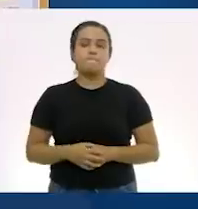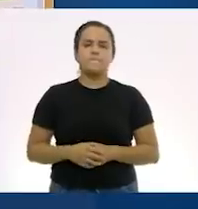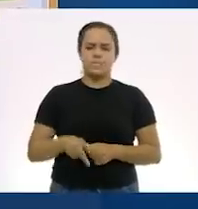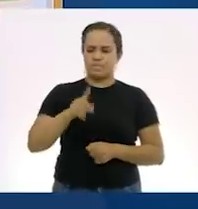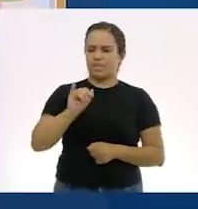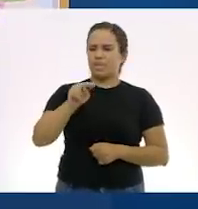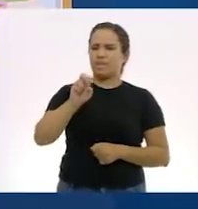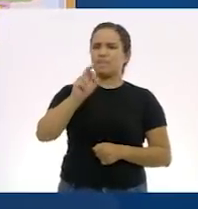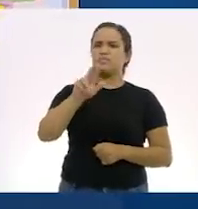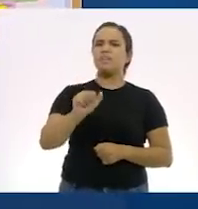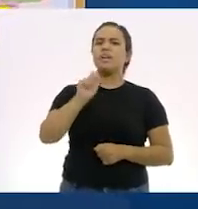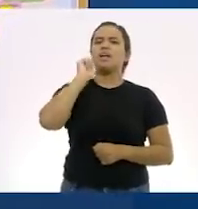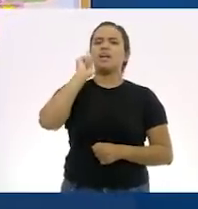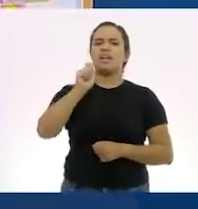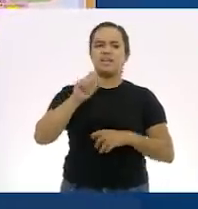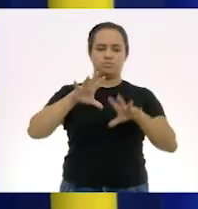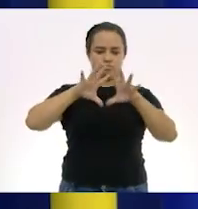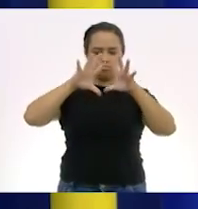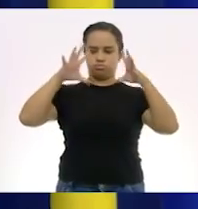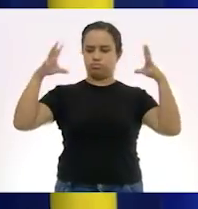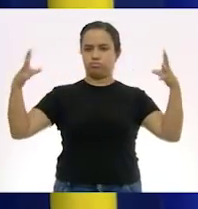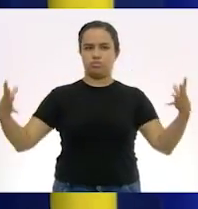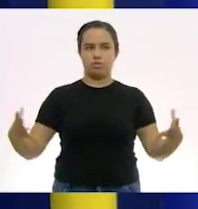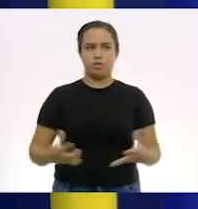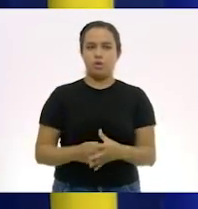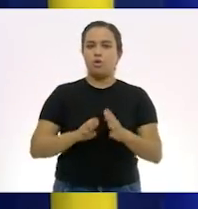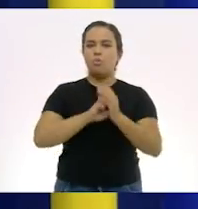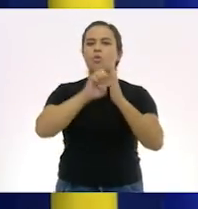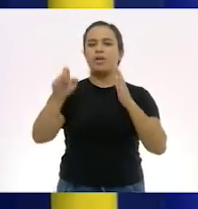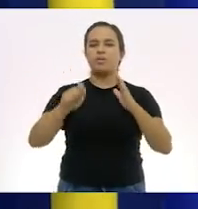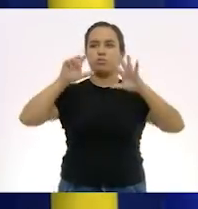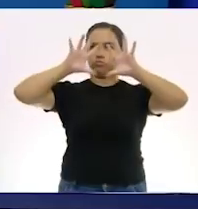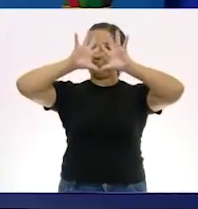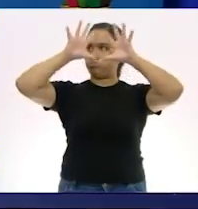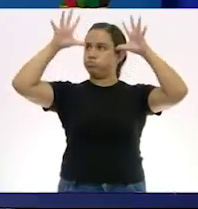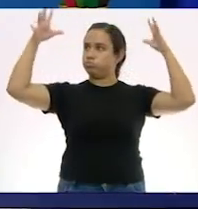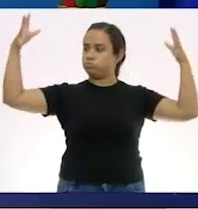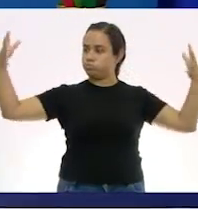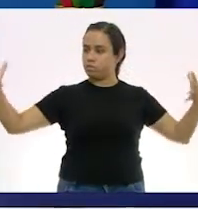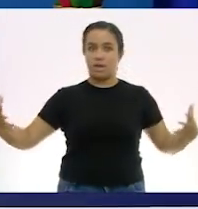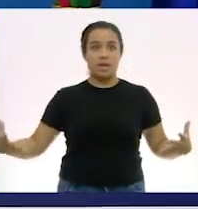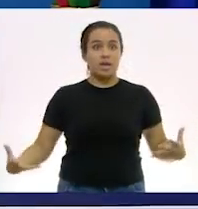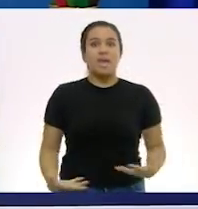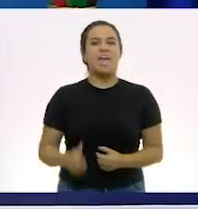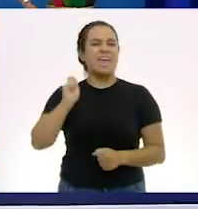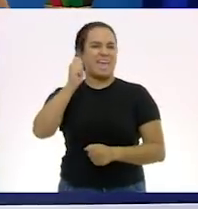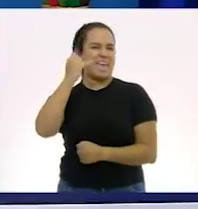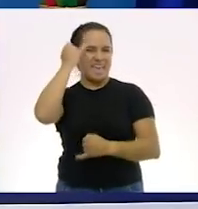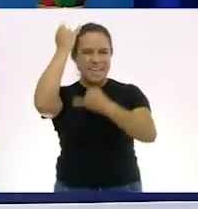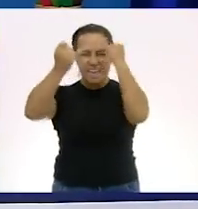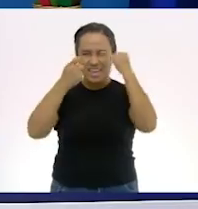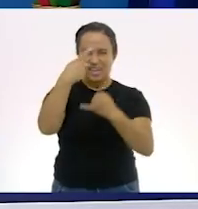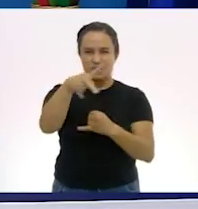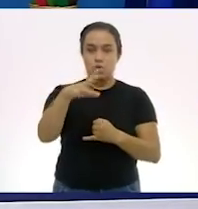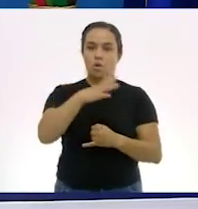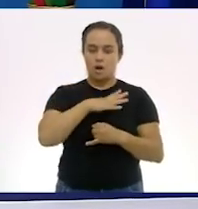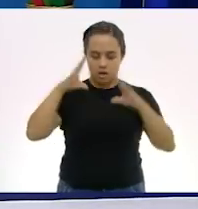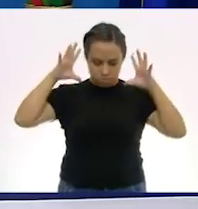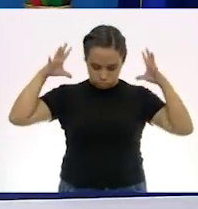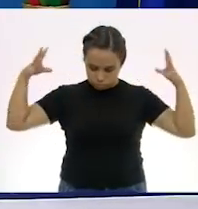existen 8 direcciones básicas. Adelante, atrás, derecha,